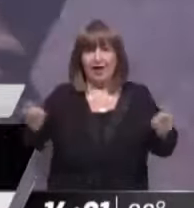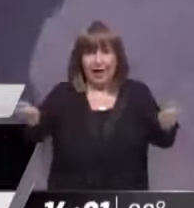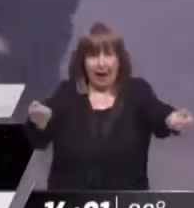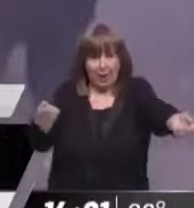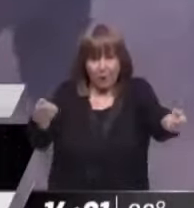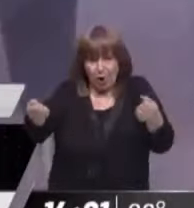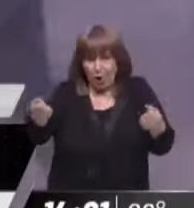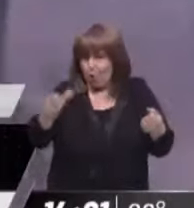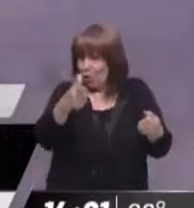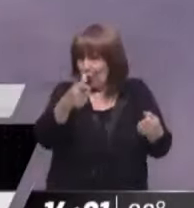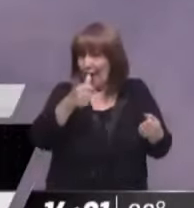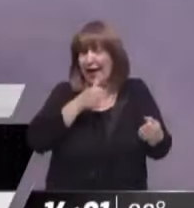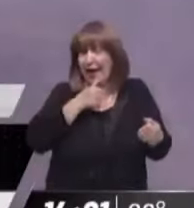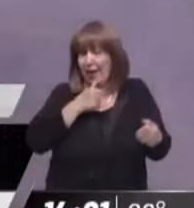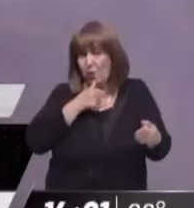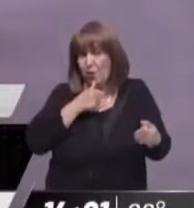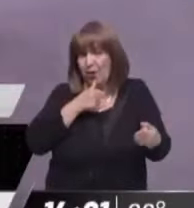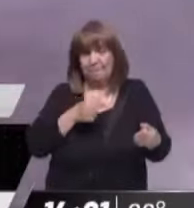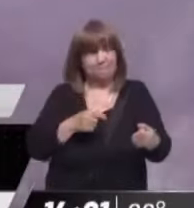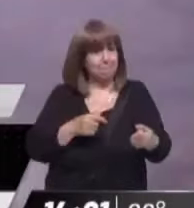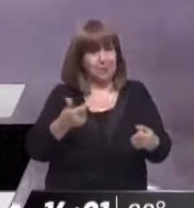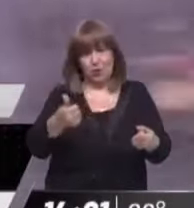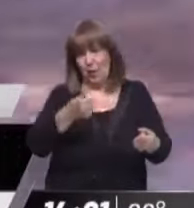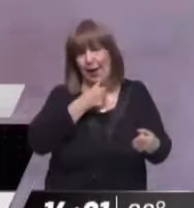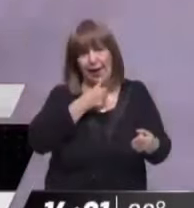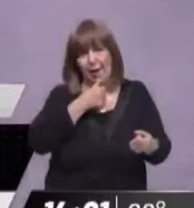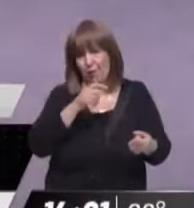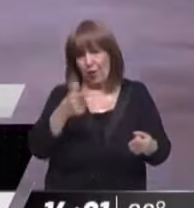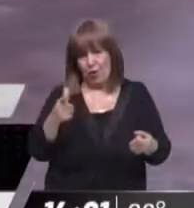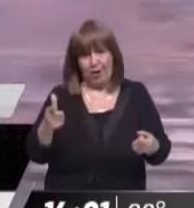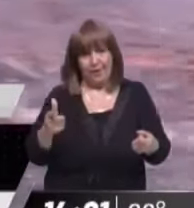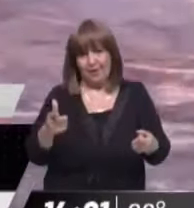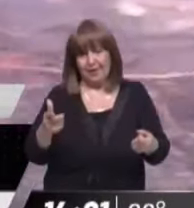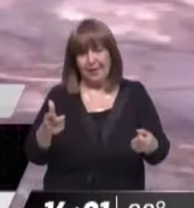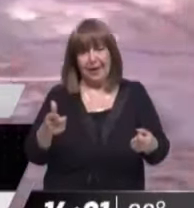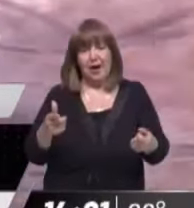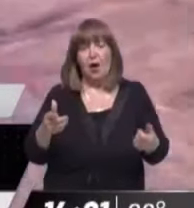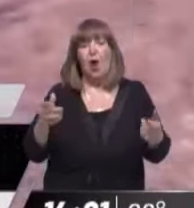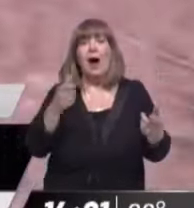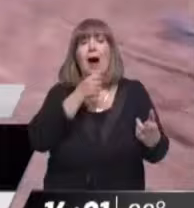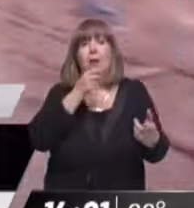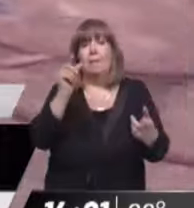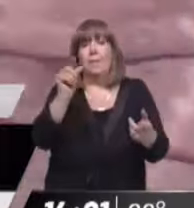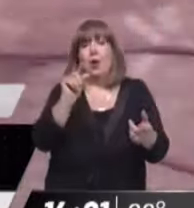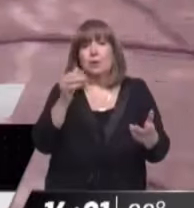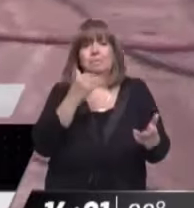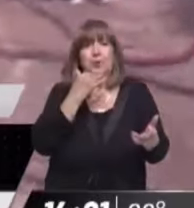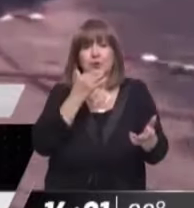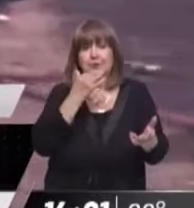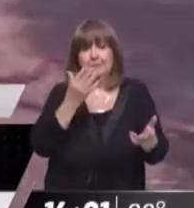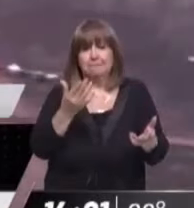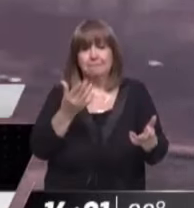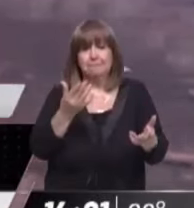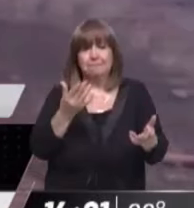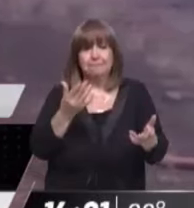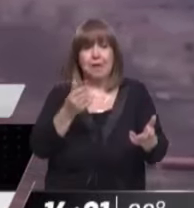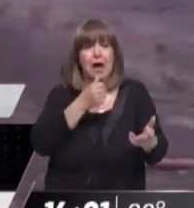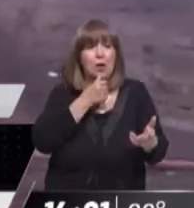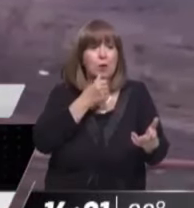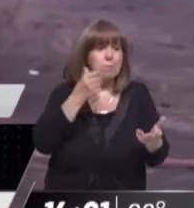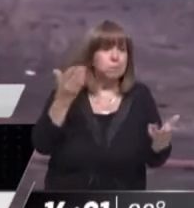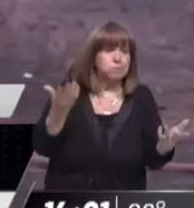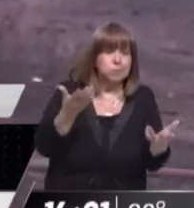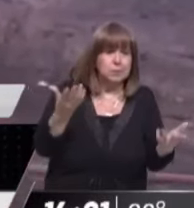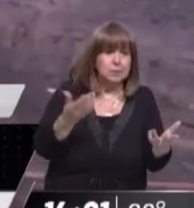Es una camioneta tipo 4x4, 4x2. No han venido con un camión grande. Así es que, no sé,